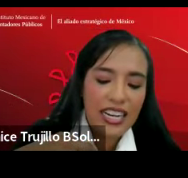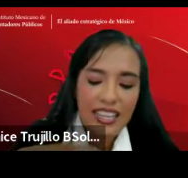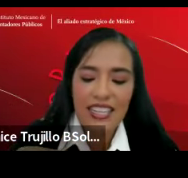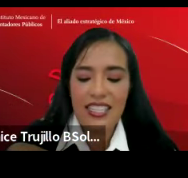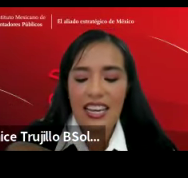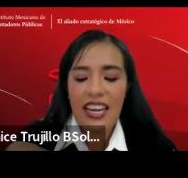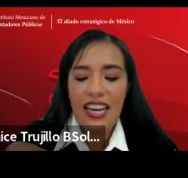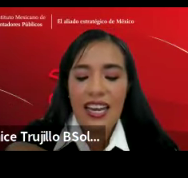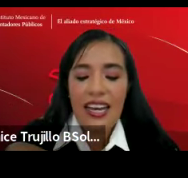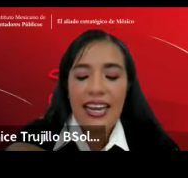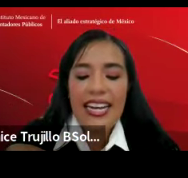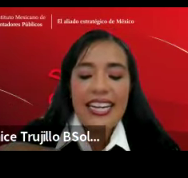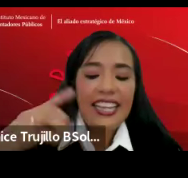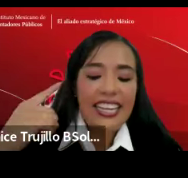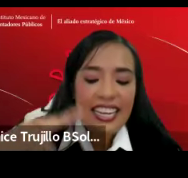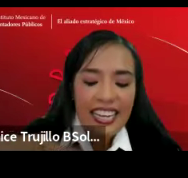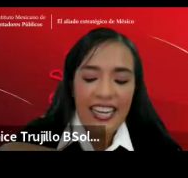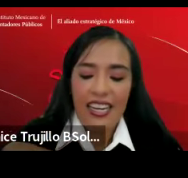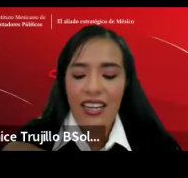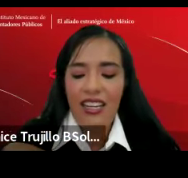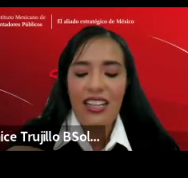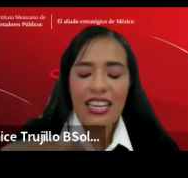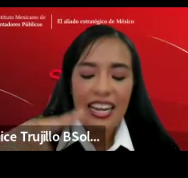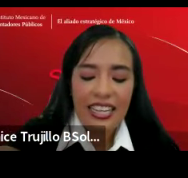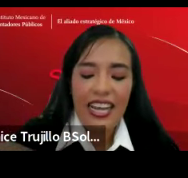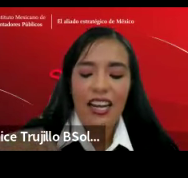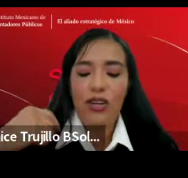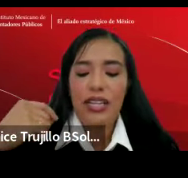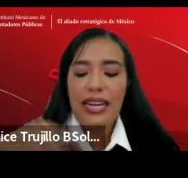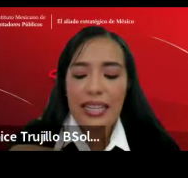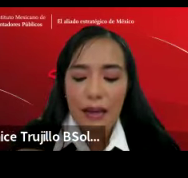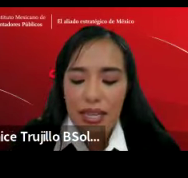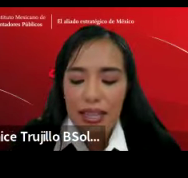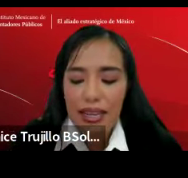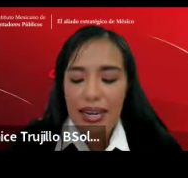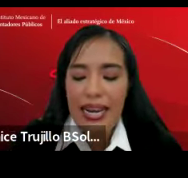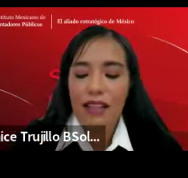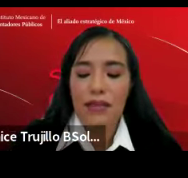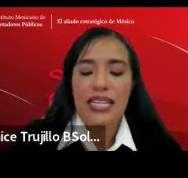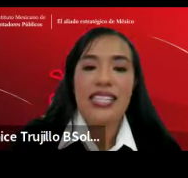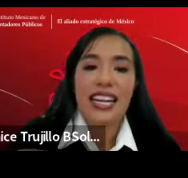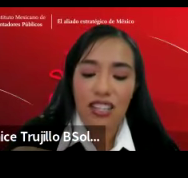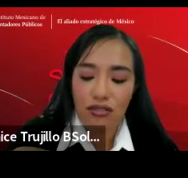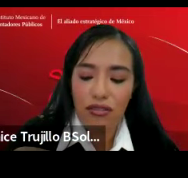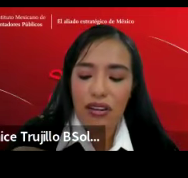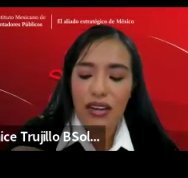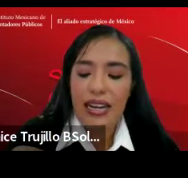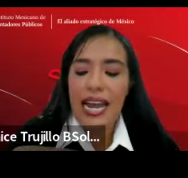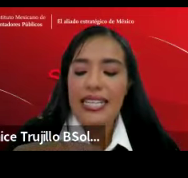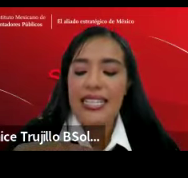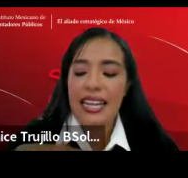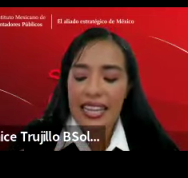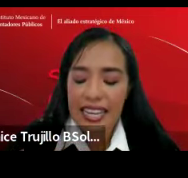luego nos dice la 3, el que dirige directa o indirectamente la